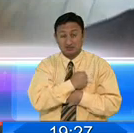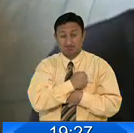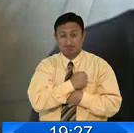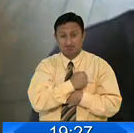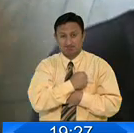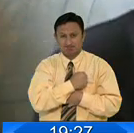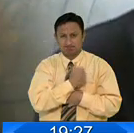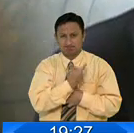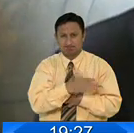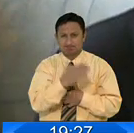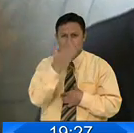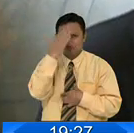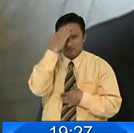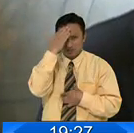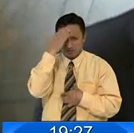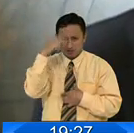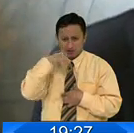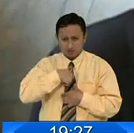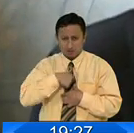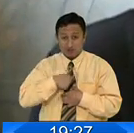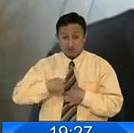Saber que te puedes quedar en una máquina.